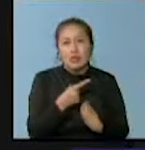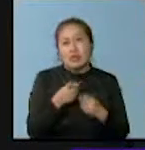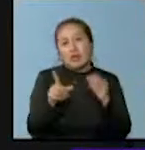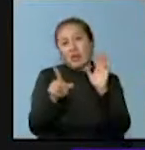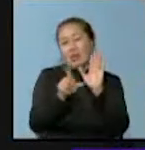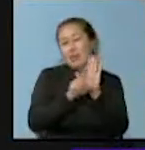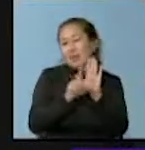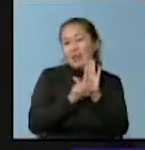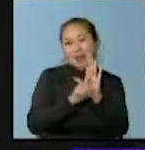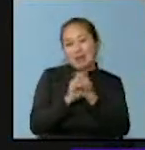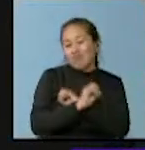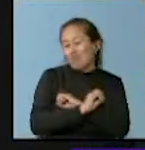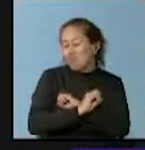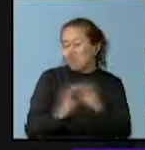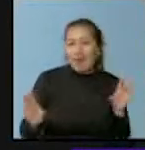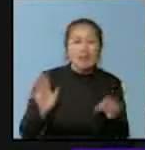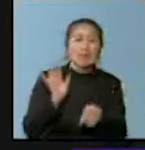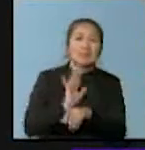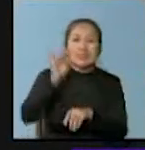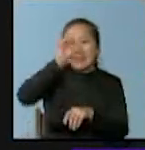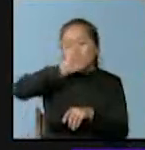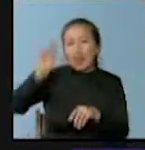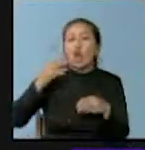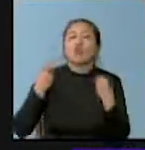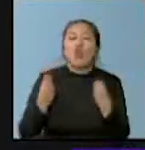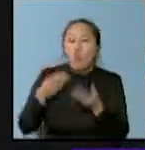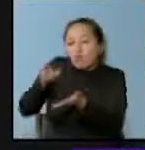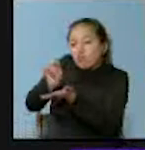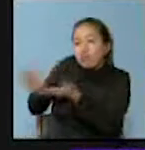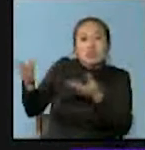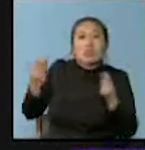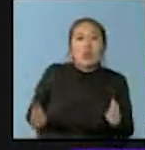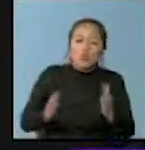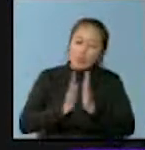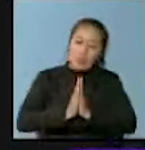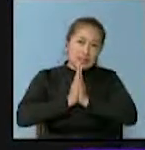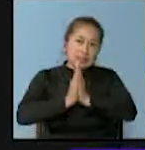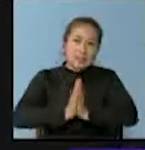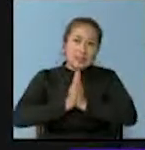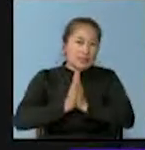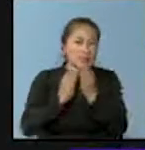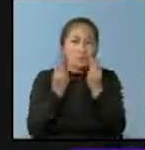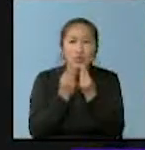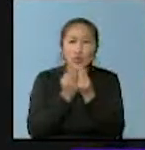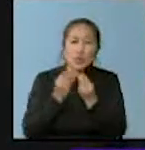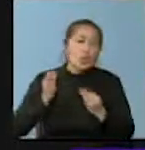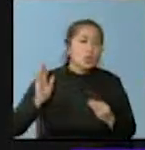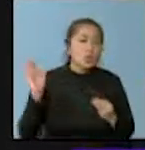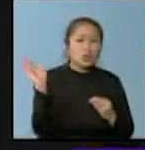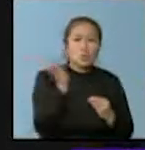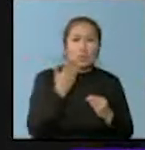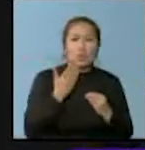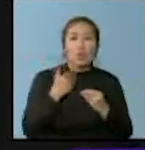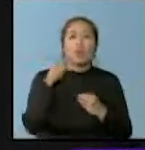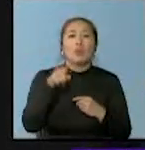del maligno, y al maligno se lo corre con ayuno y oración. Así que todos